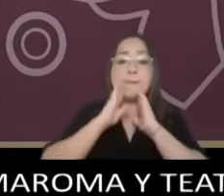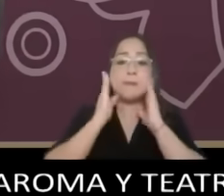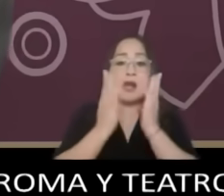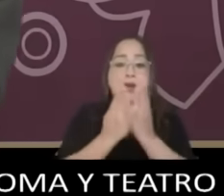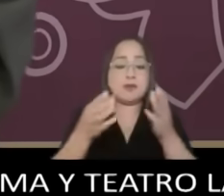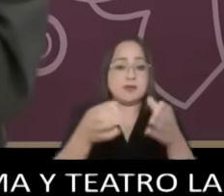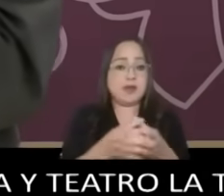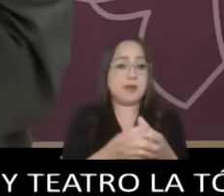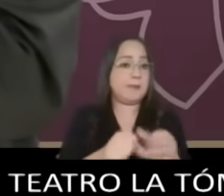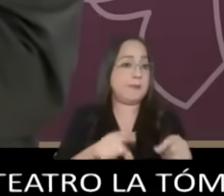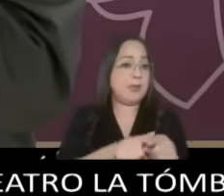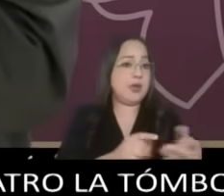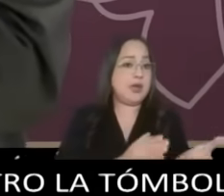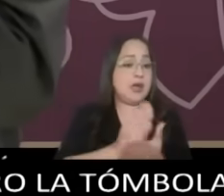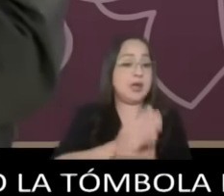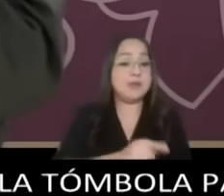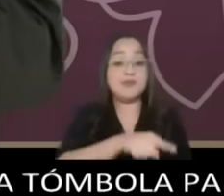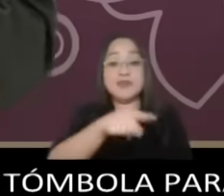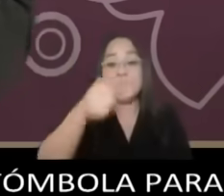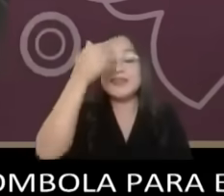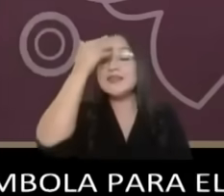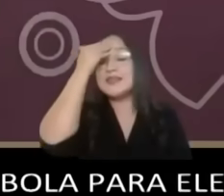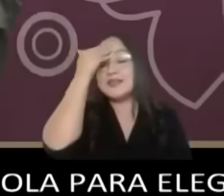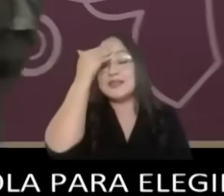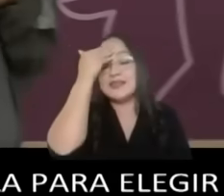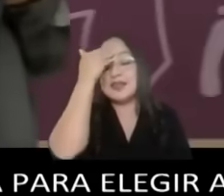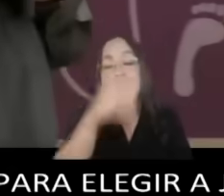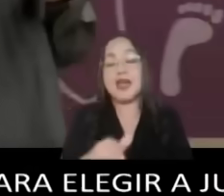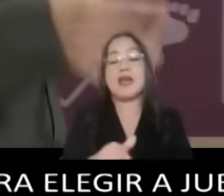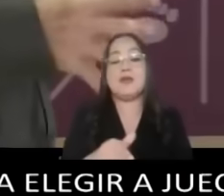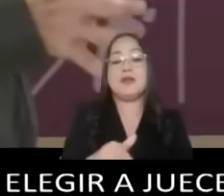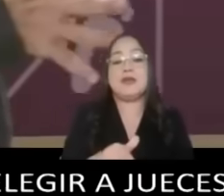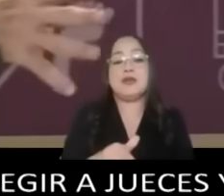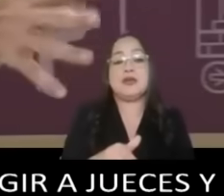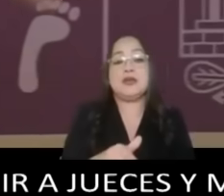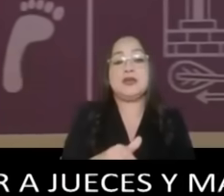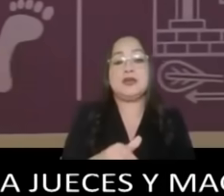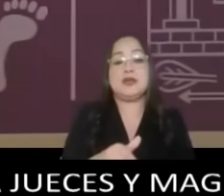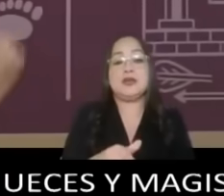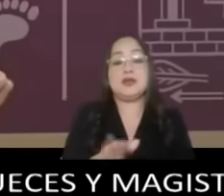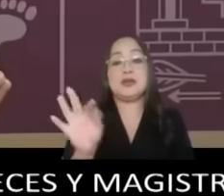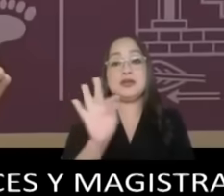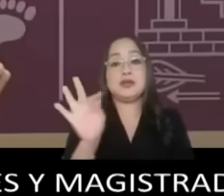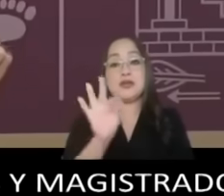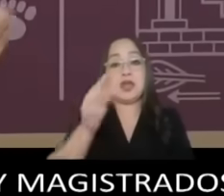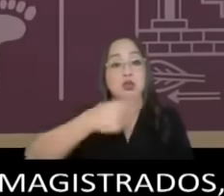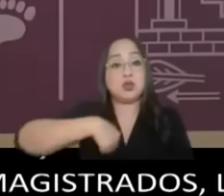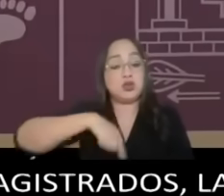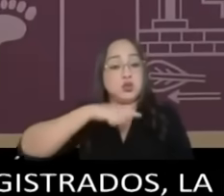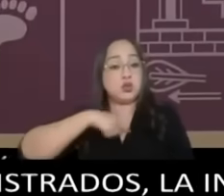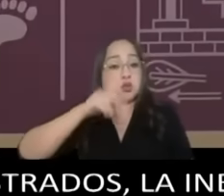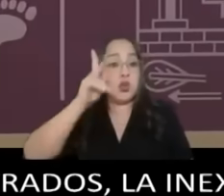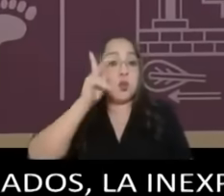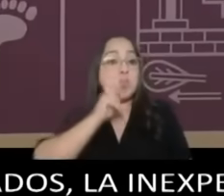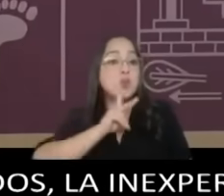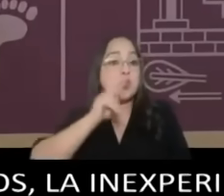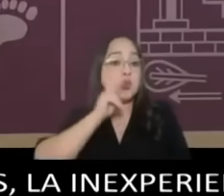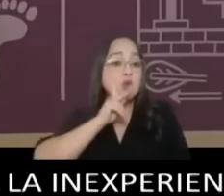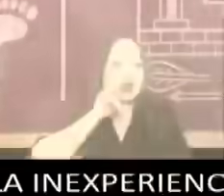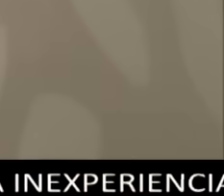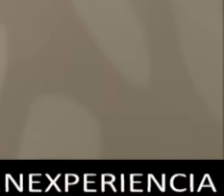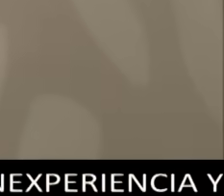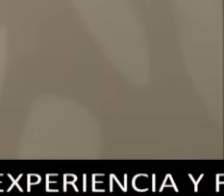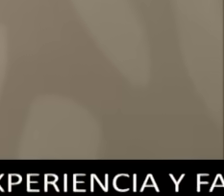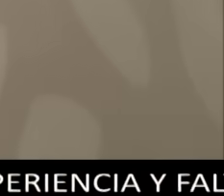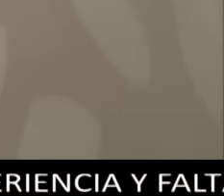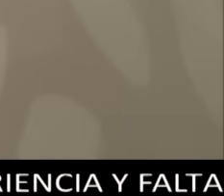hay registros de que el gobernador haya volado a Estados Unidos ese día y en su lugar había viajado alguien más. Y fuentes anónimas